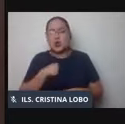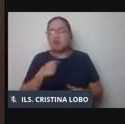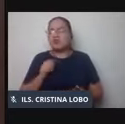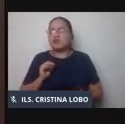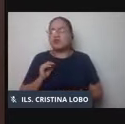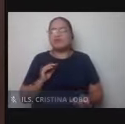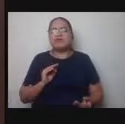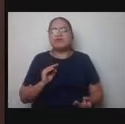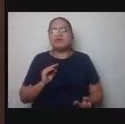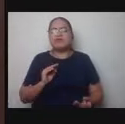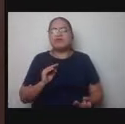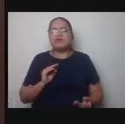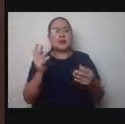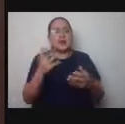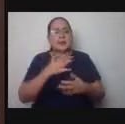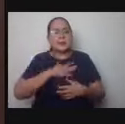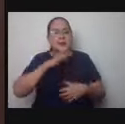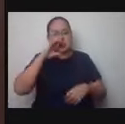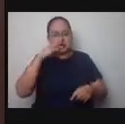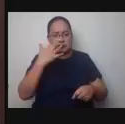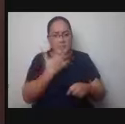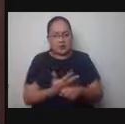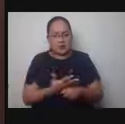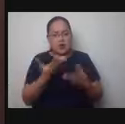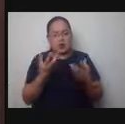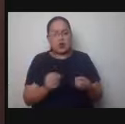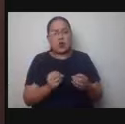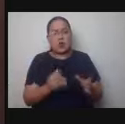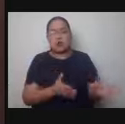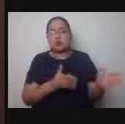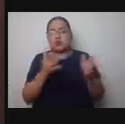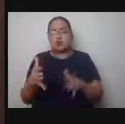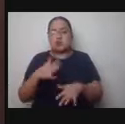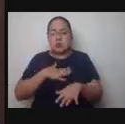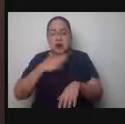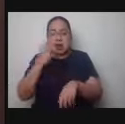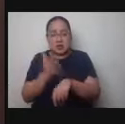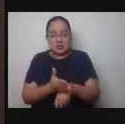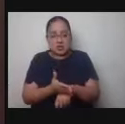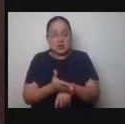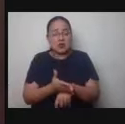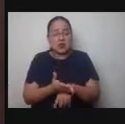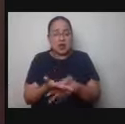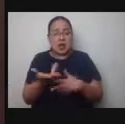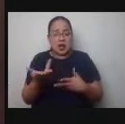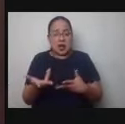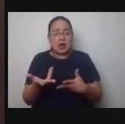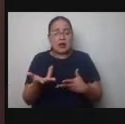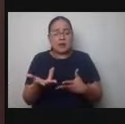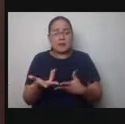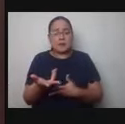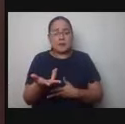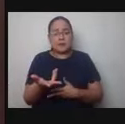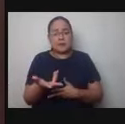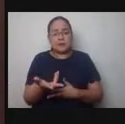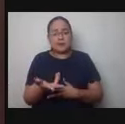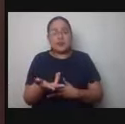a afrontar la responsabilidad, la consecuencia de nuestros actos, mi querida magistrada